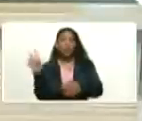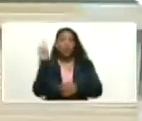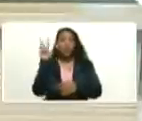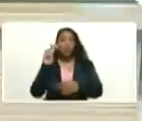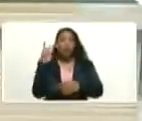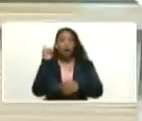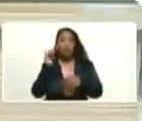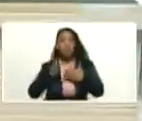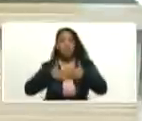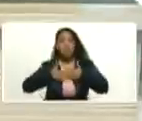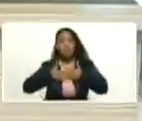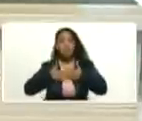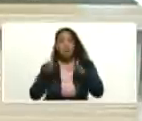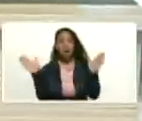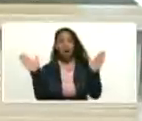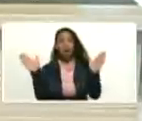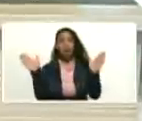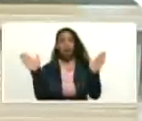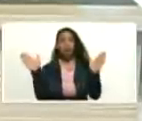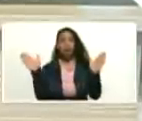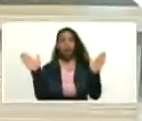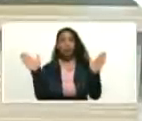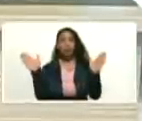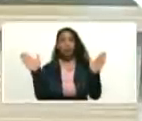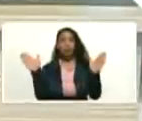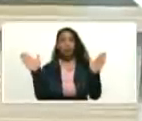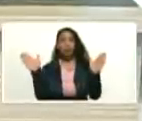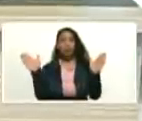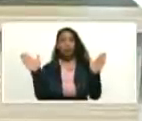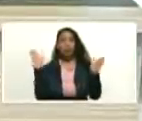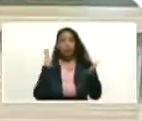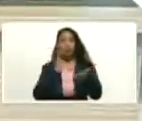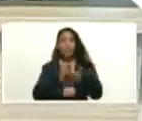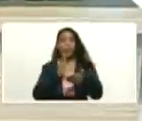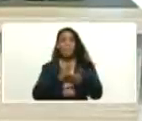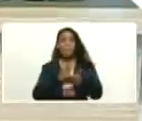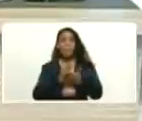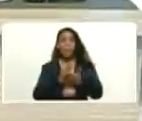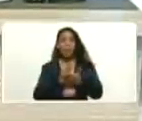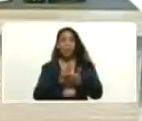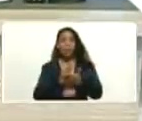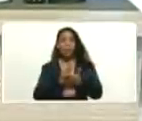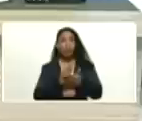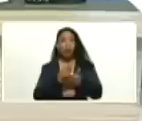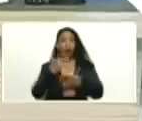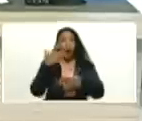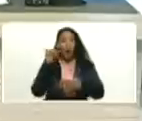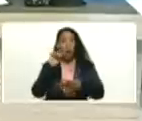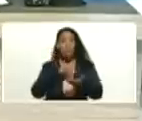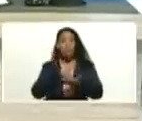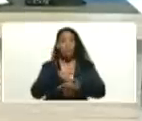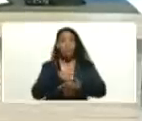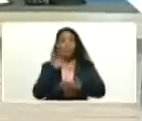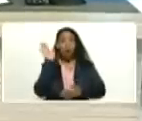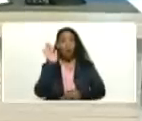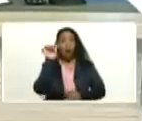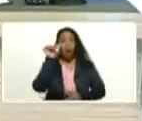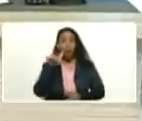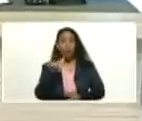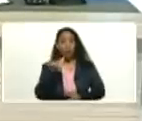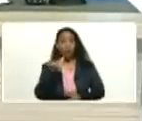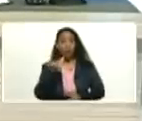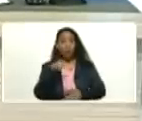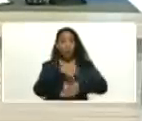abiertas. Esperamos que nos visite muy pronto y que siempre nos tenga presente para cuando venga para nuestro